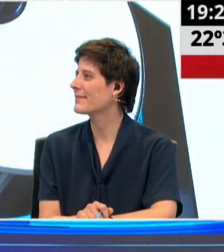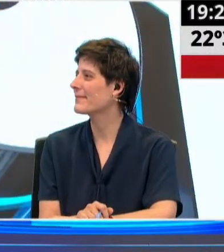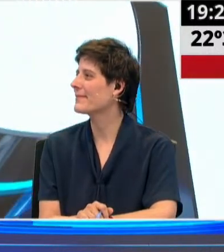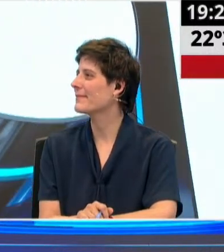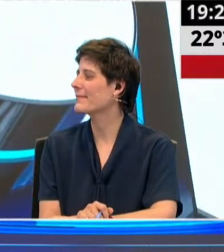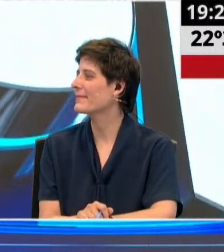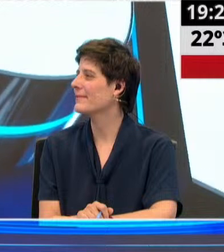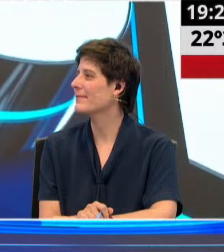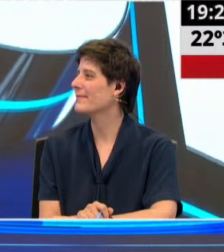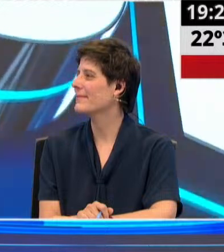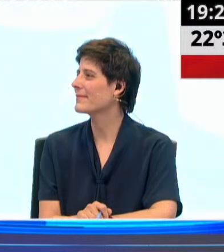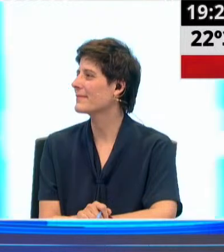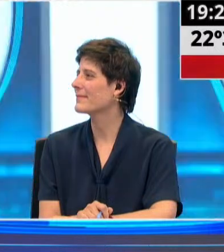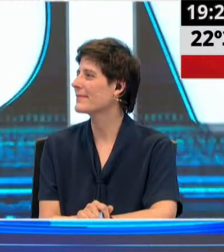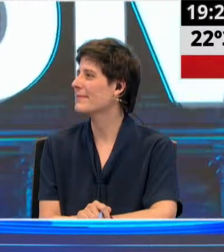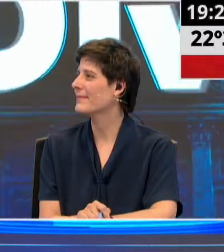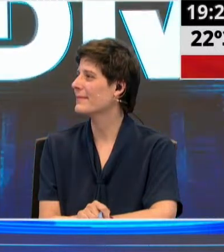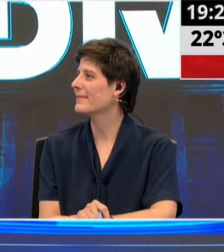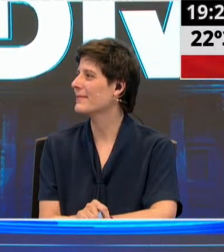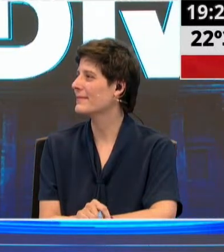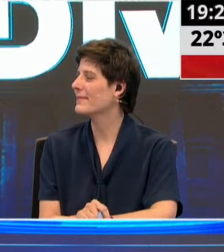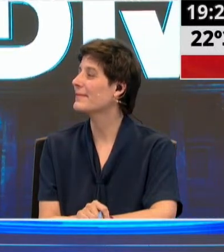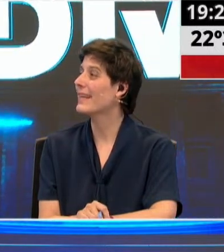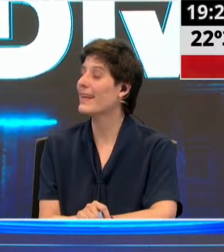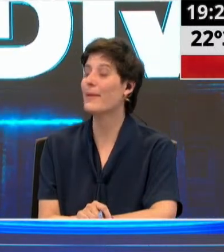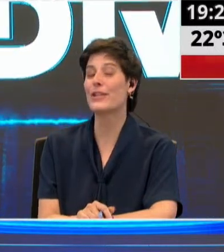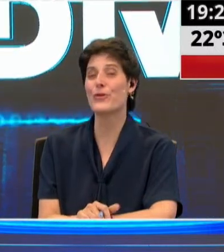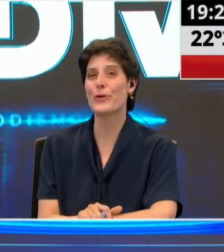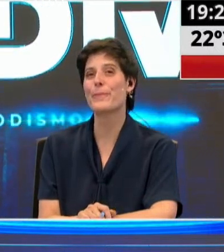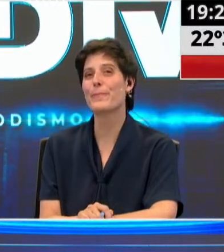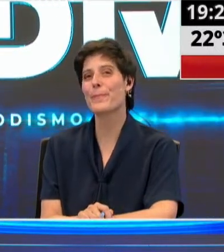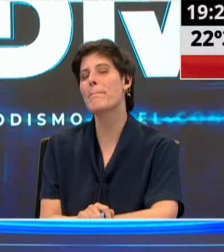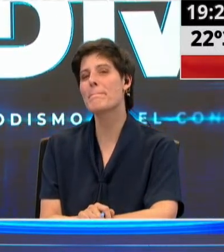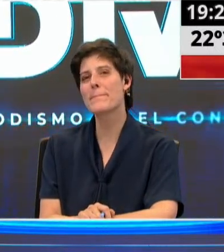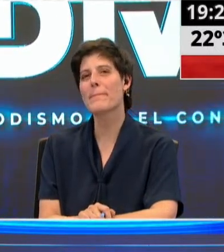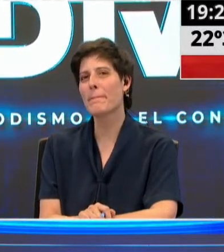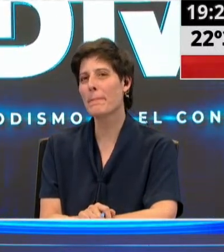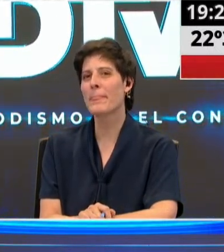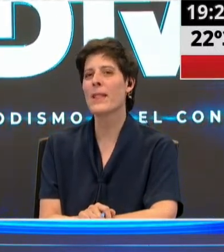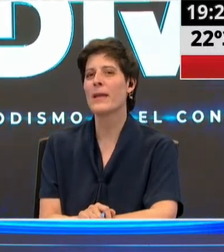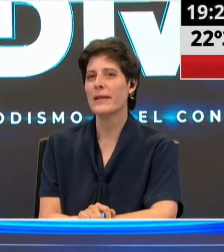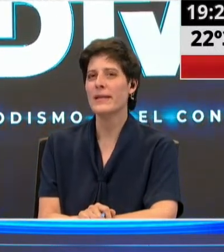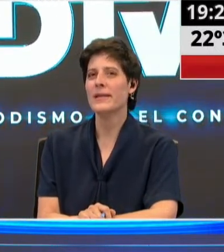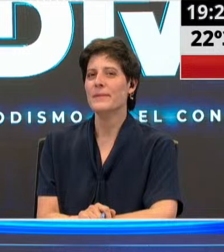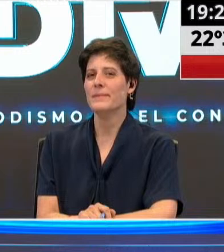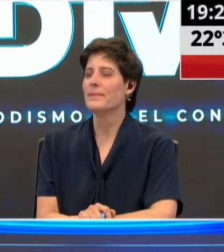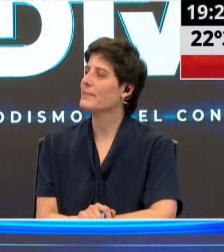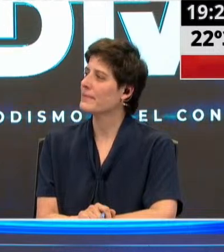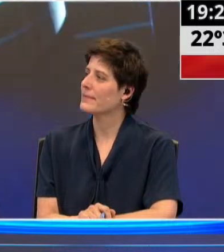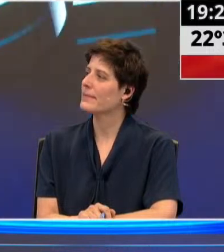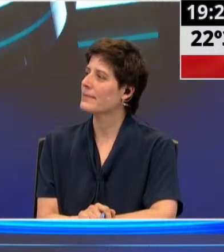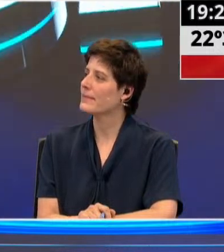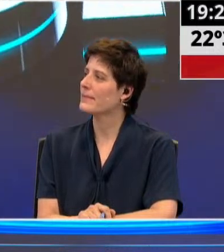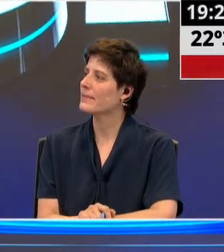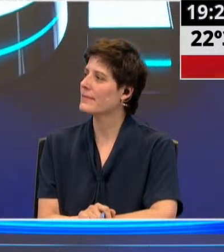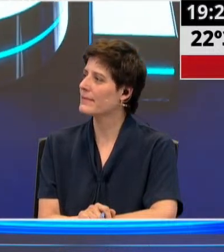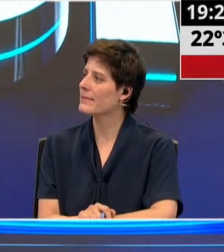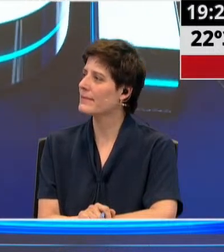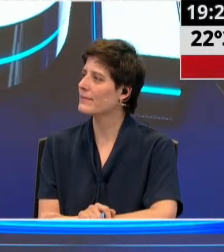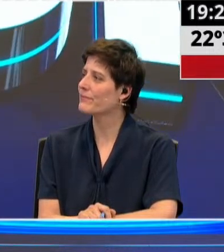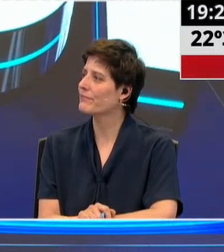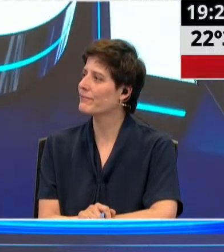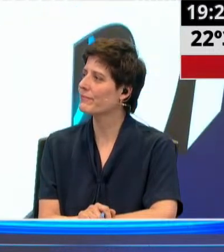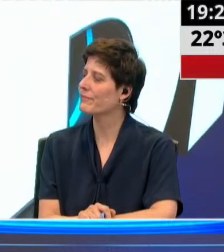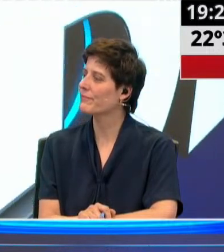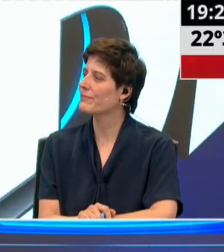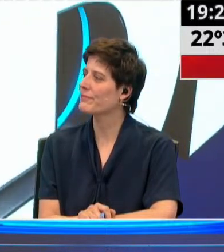directamente en el marco del cisma que afrontó el radicalismo hace 2 años, el 21. Bueno, arrancó directamente como presidente del